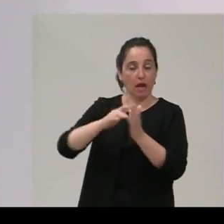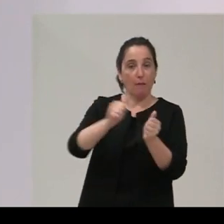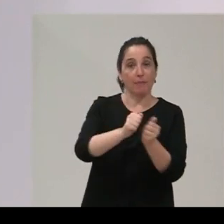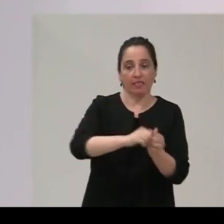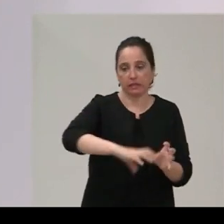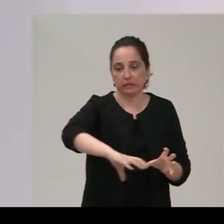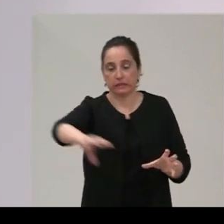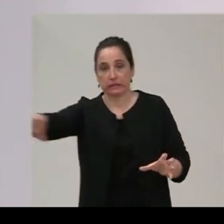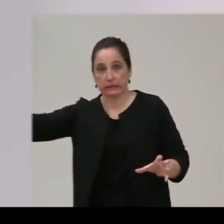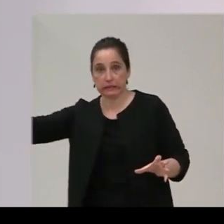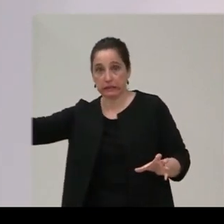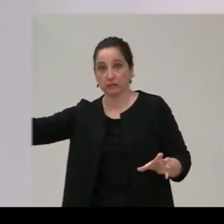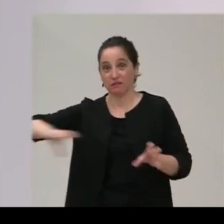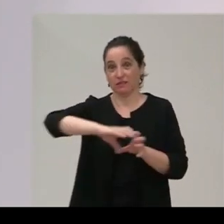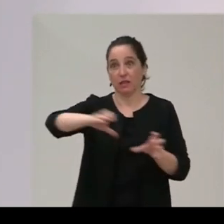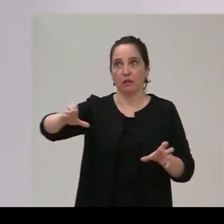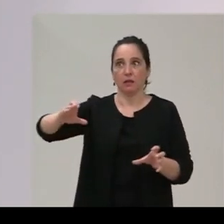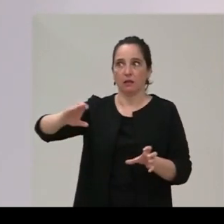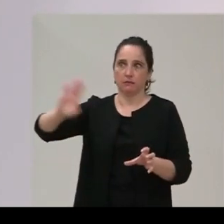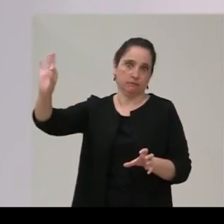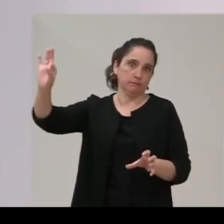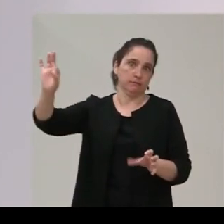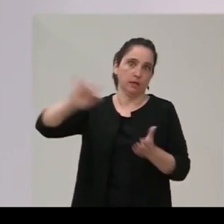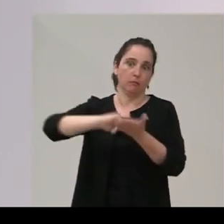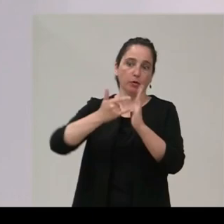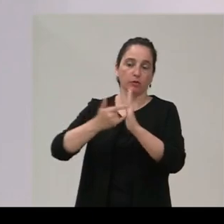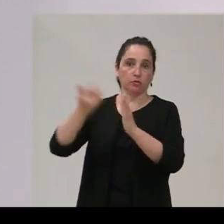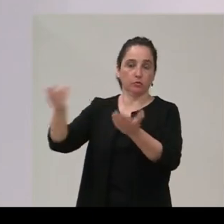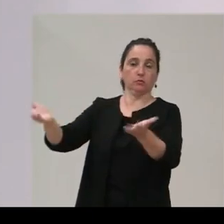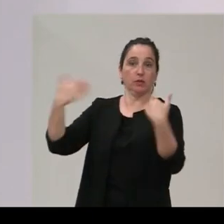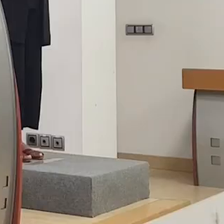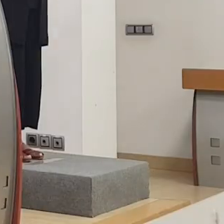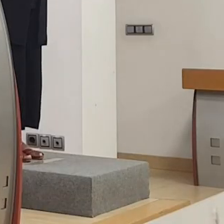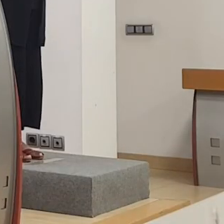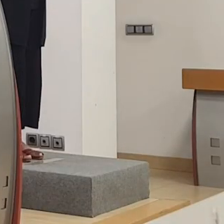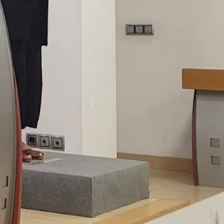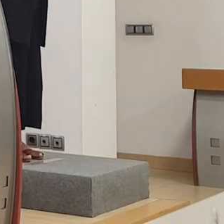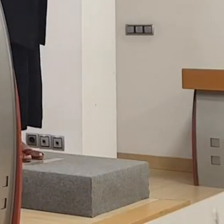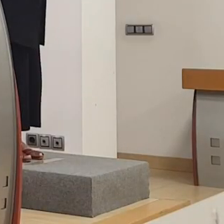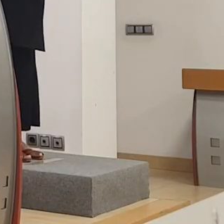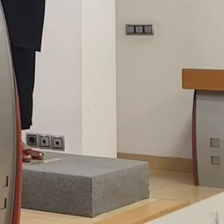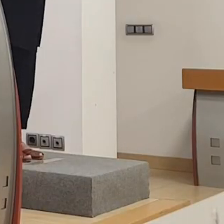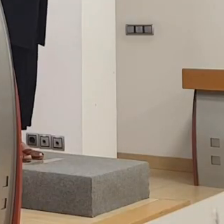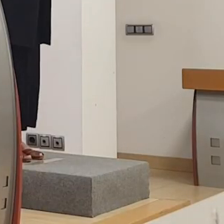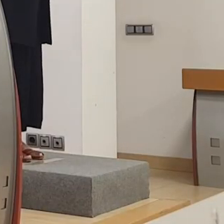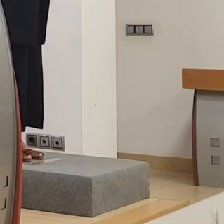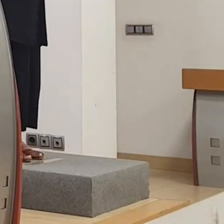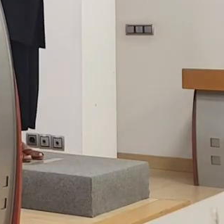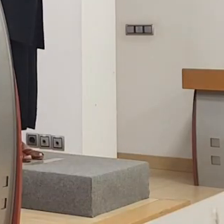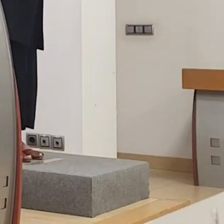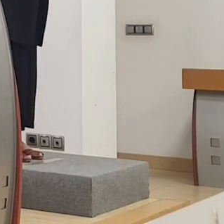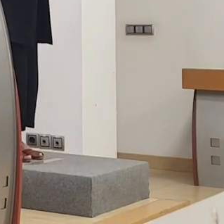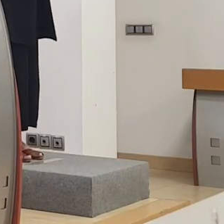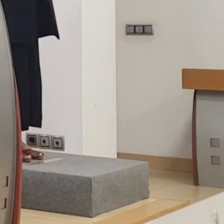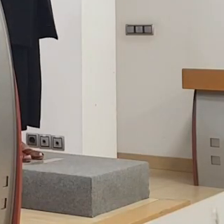solicitud para que el gobierno de España revierta el proyecto de demolición si una de las razones era que tanto el ayuntamiento